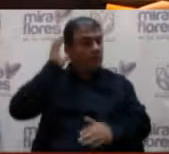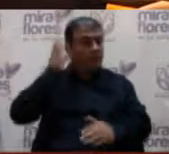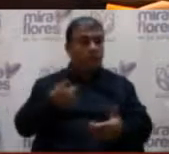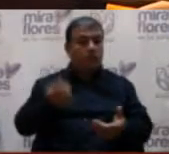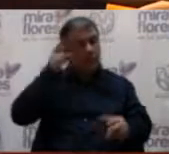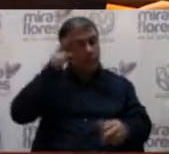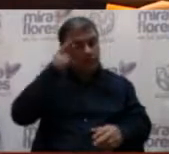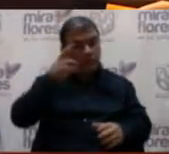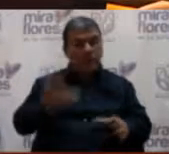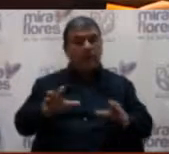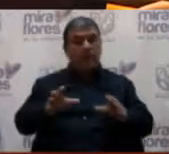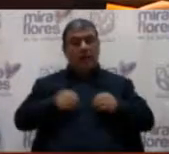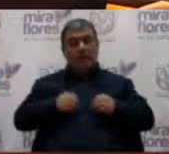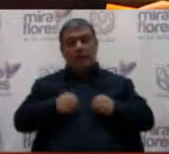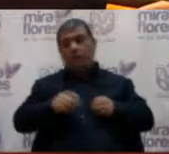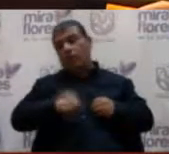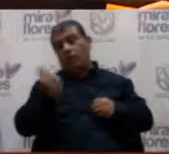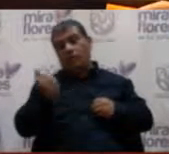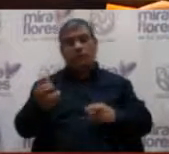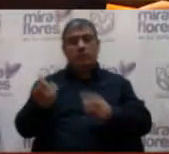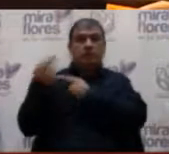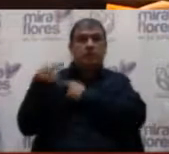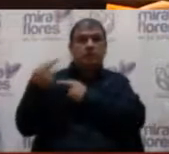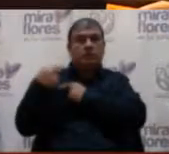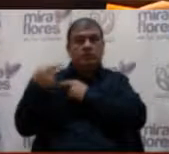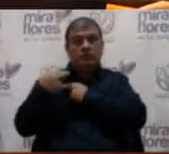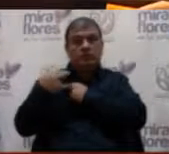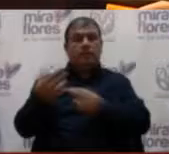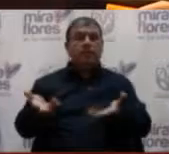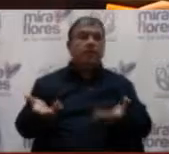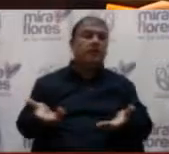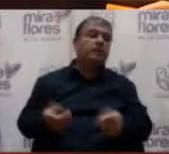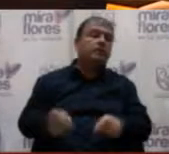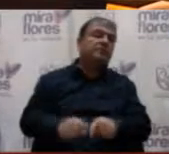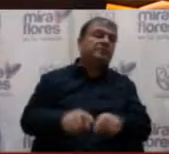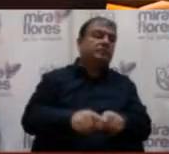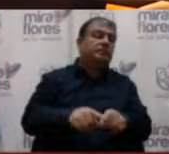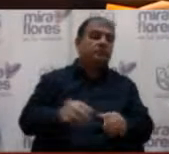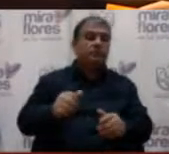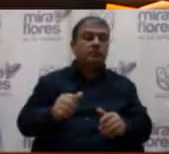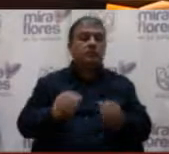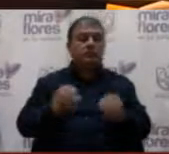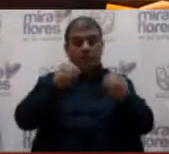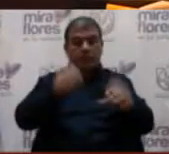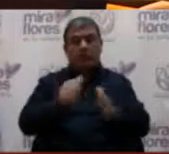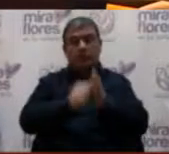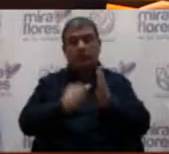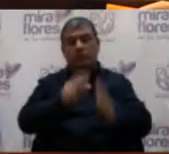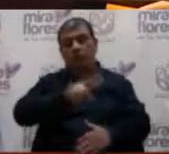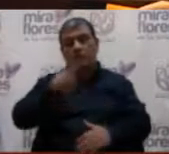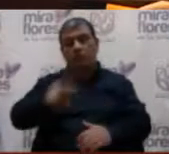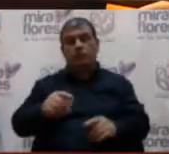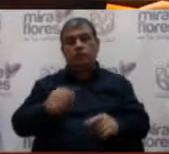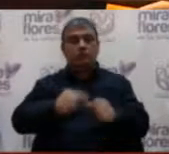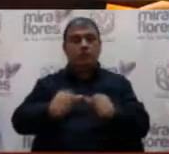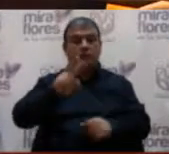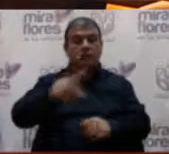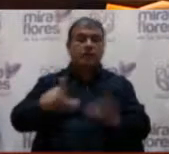la causal de asunción de otro cargo proveniente de mandato popular, contemplado en el artículo 22, numeral 2 de la